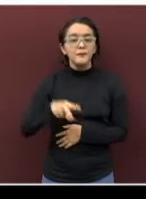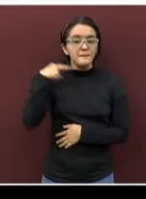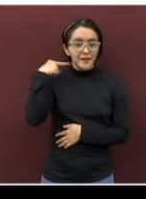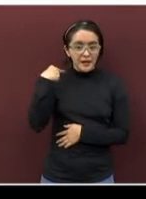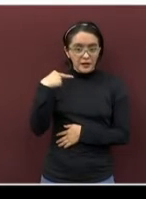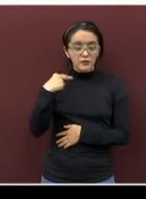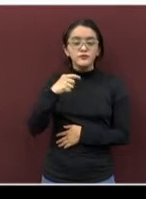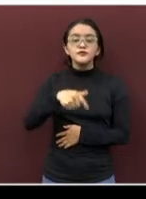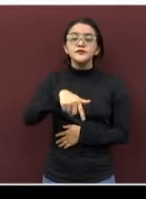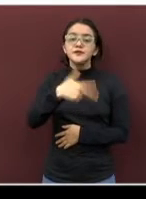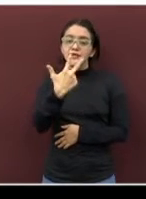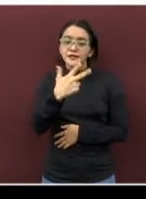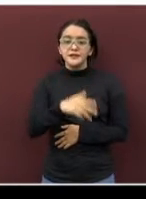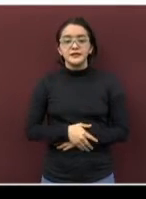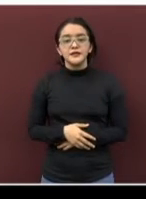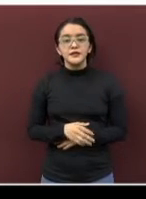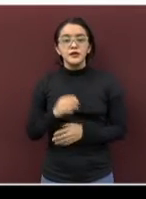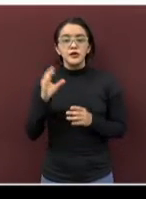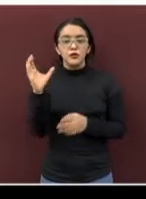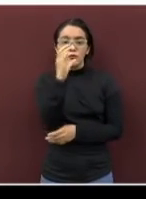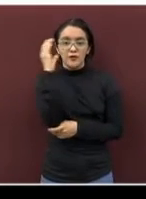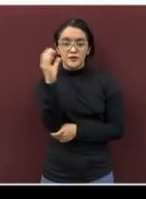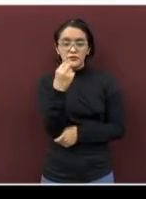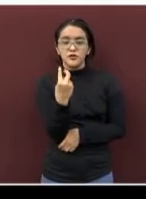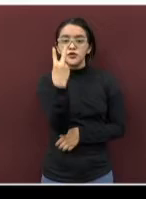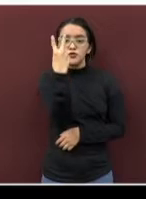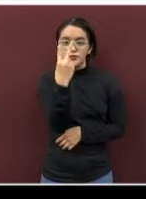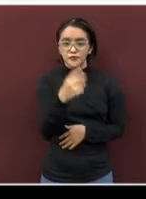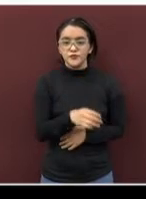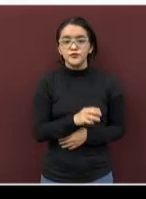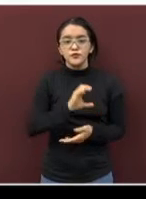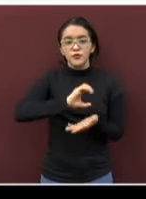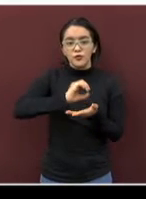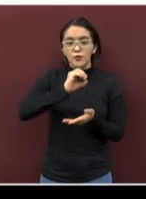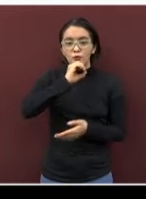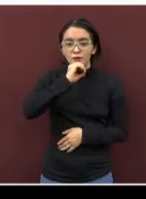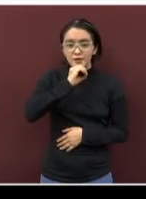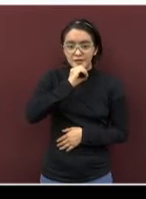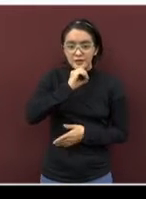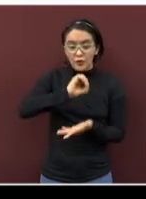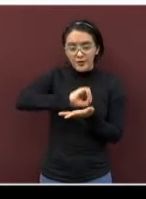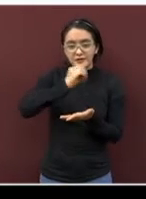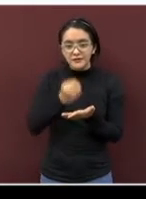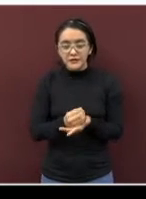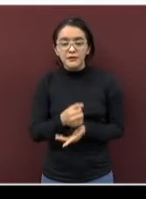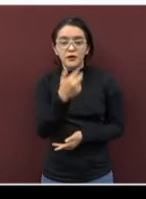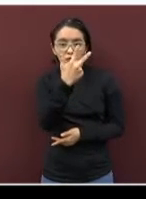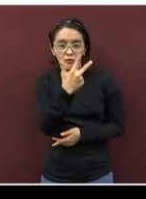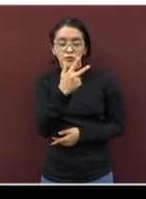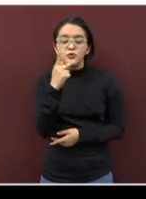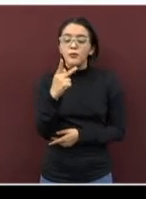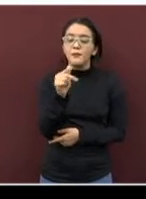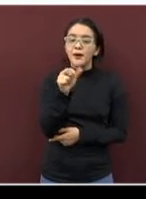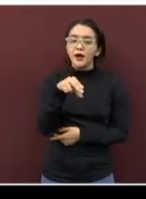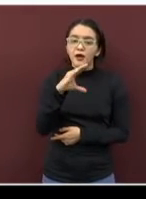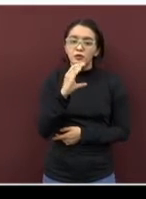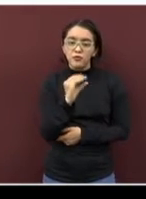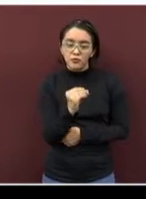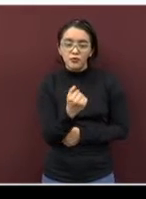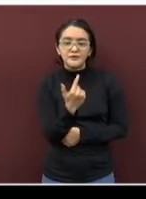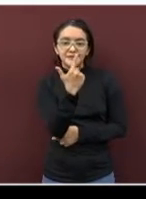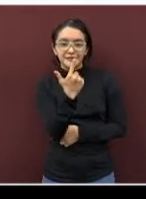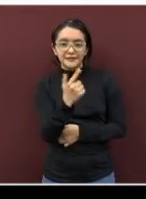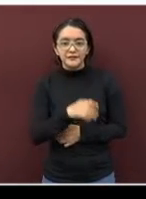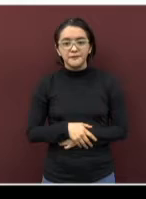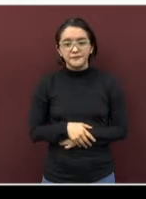13 4 cual cause 12 orizaba 8 y pánuco 7 también